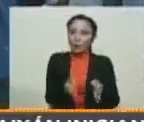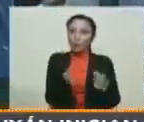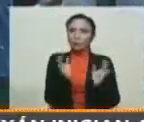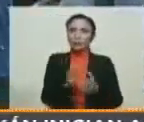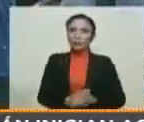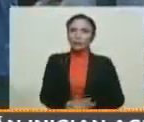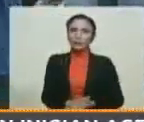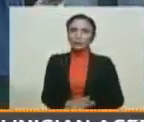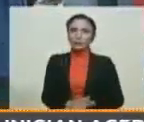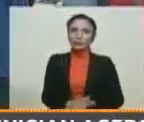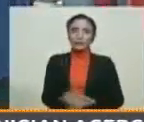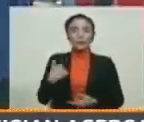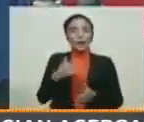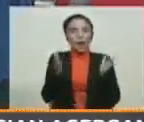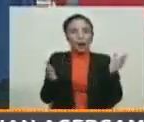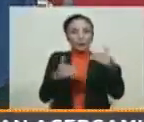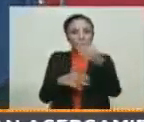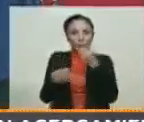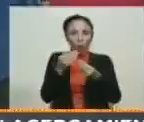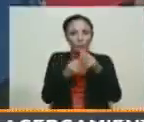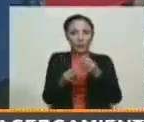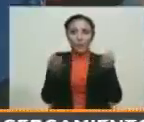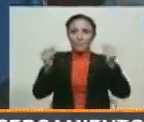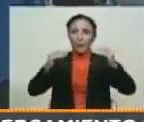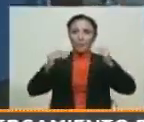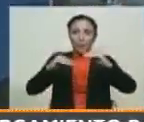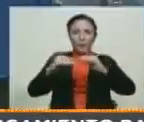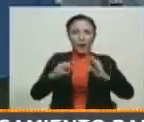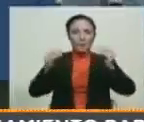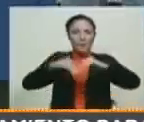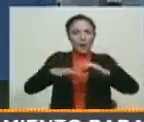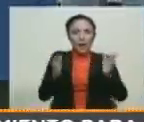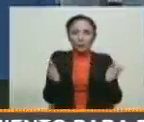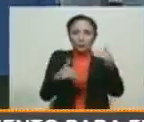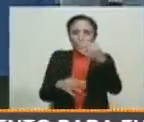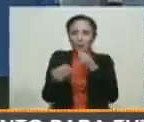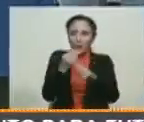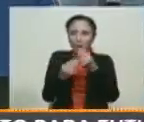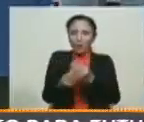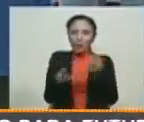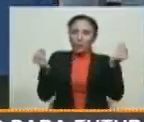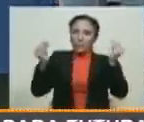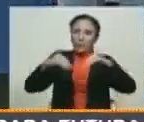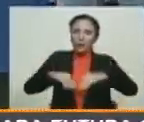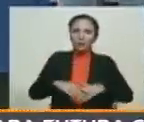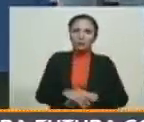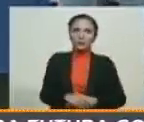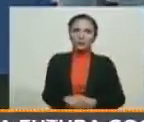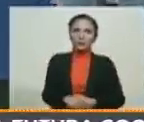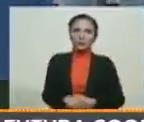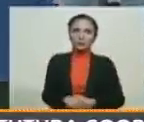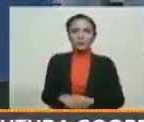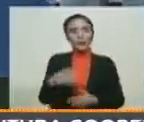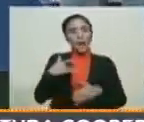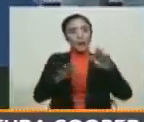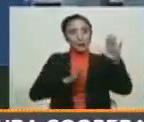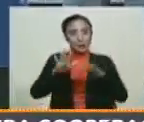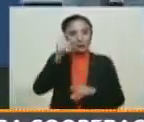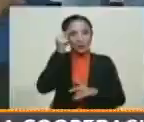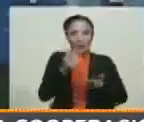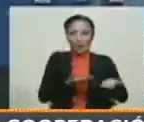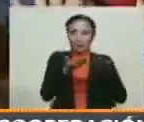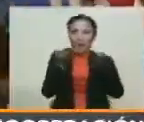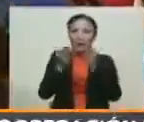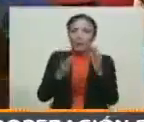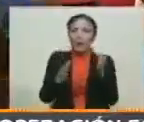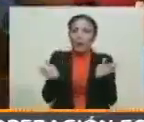fortalecer los clavos y ampliar los class para todas las familias y garantizarlos cada 15 días